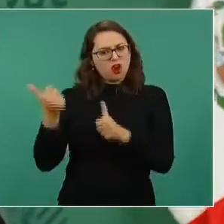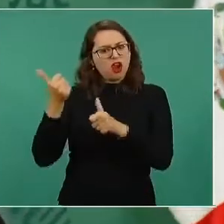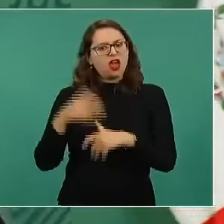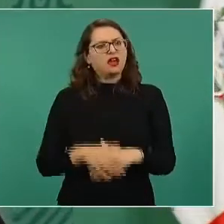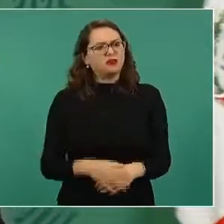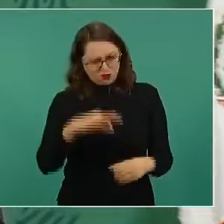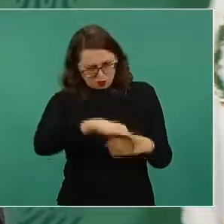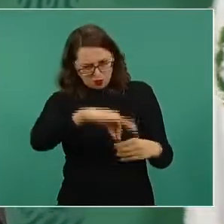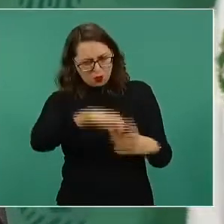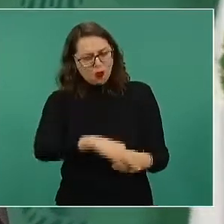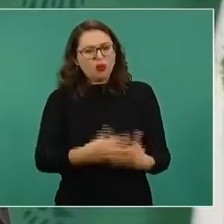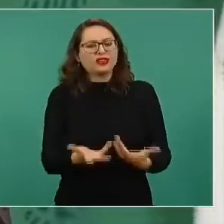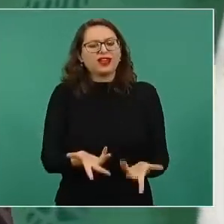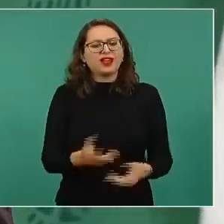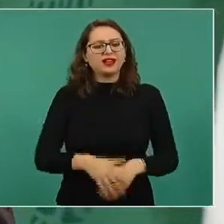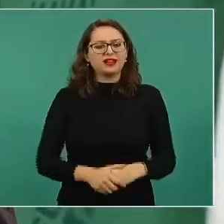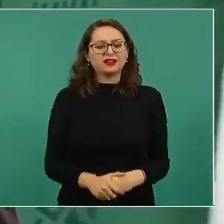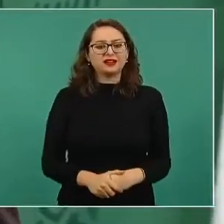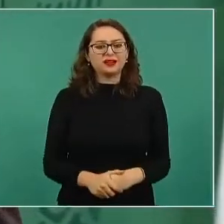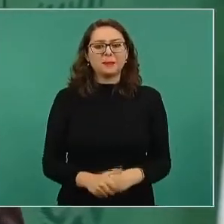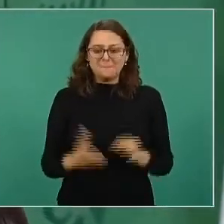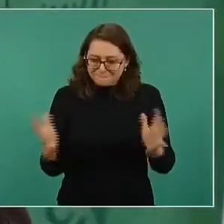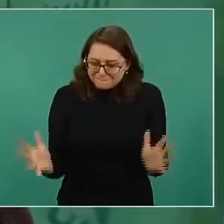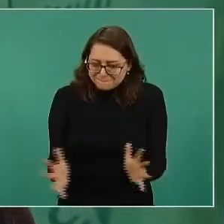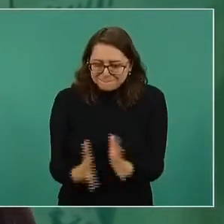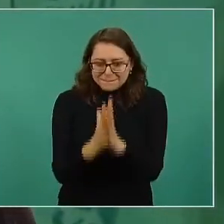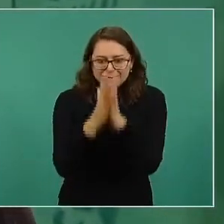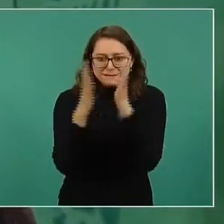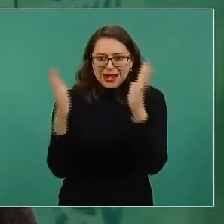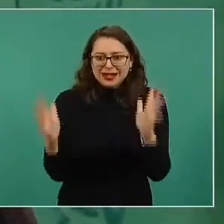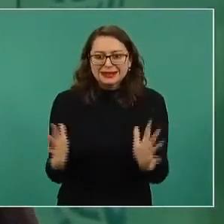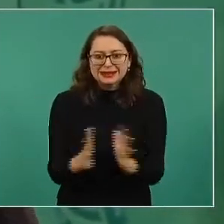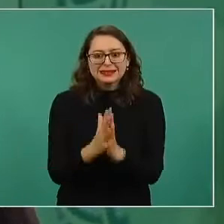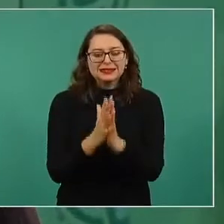porque de esa manera